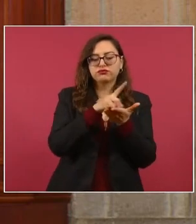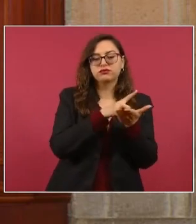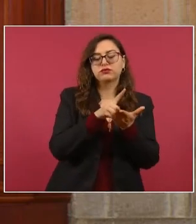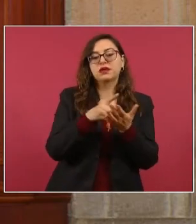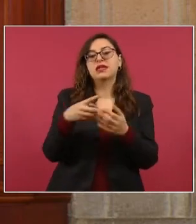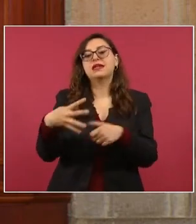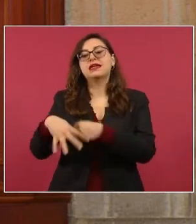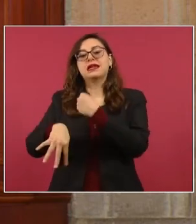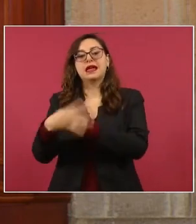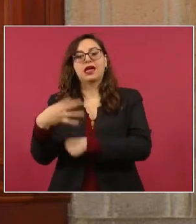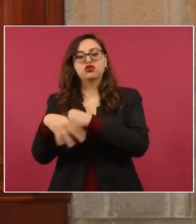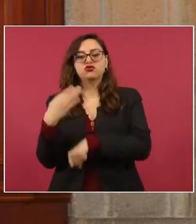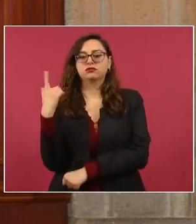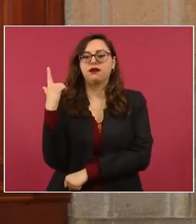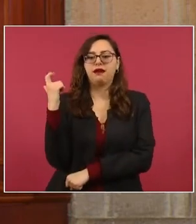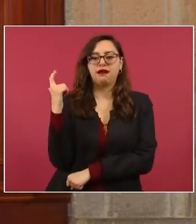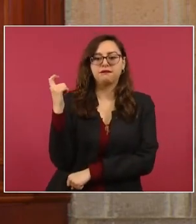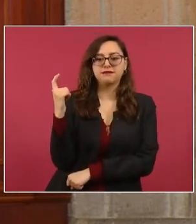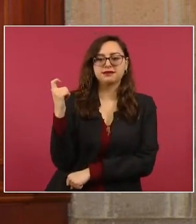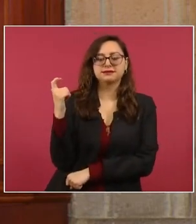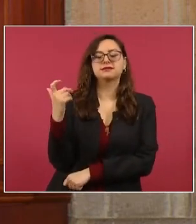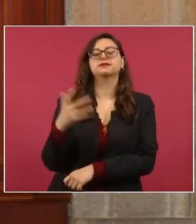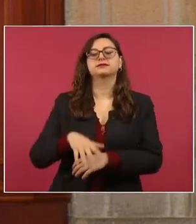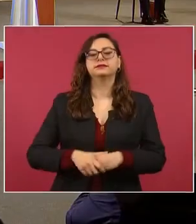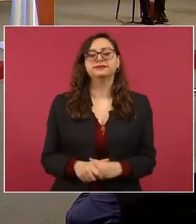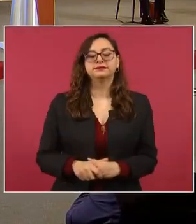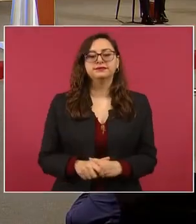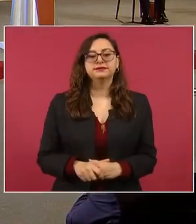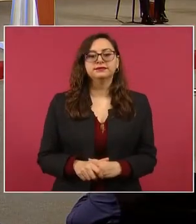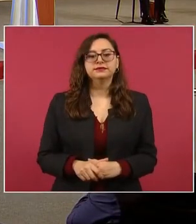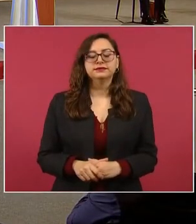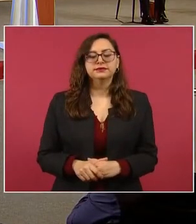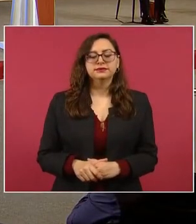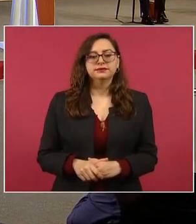armas cortas, entre otros. Adelante.